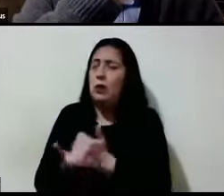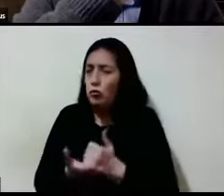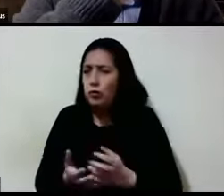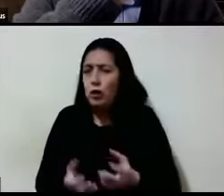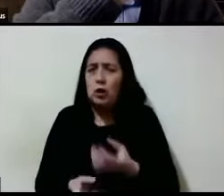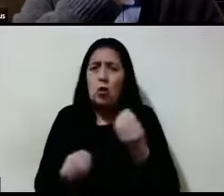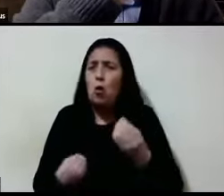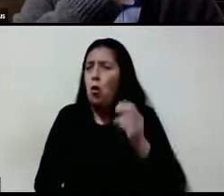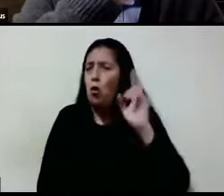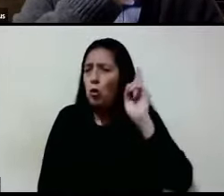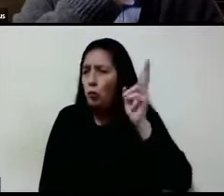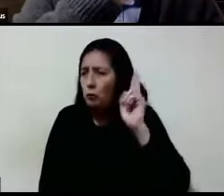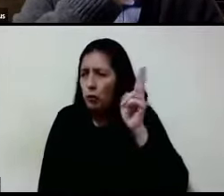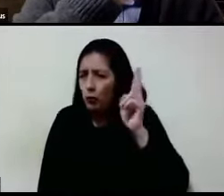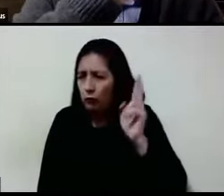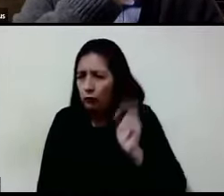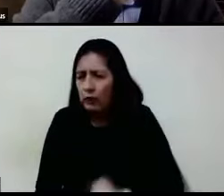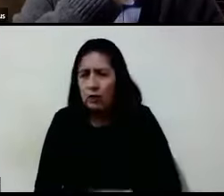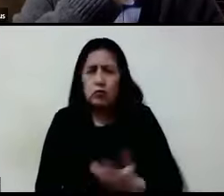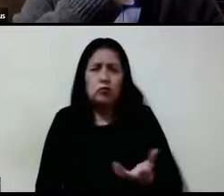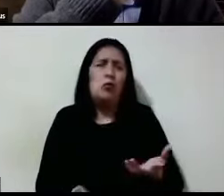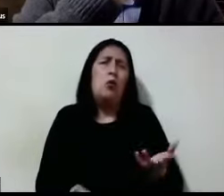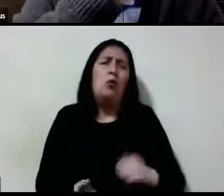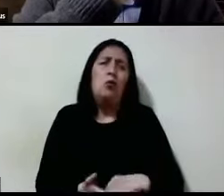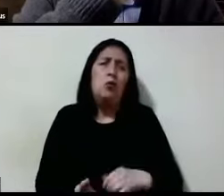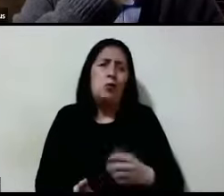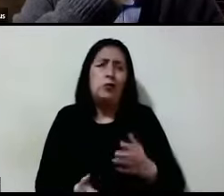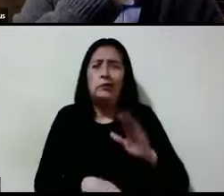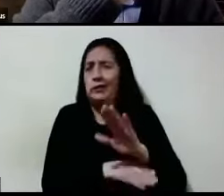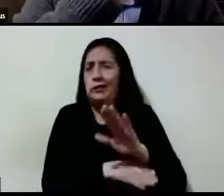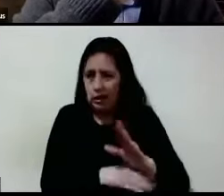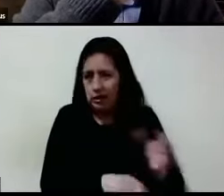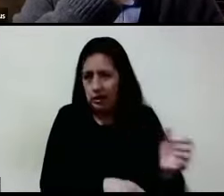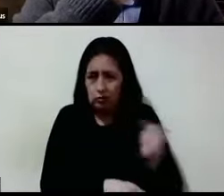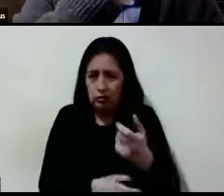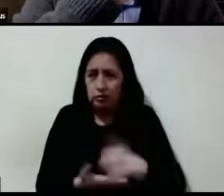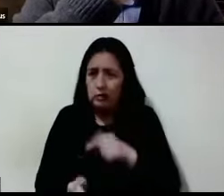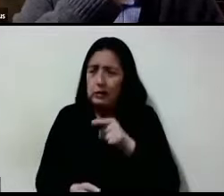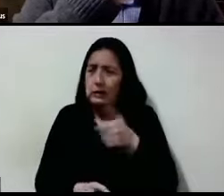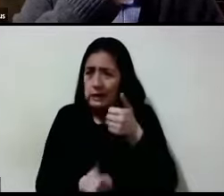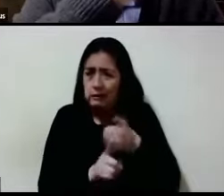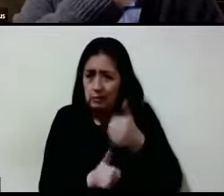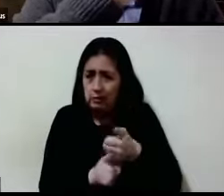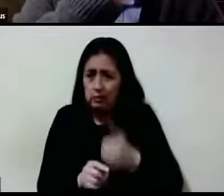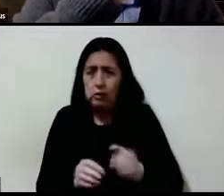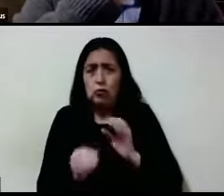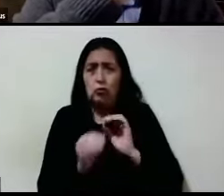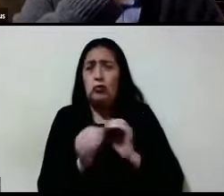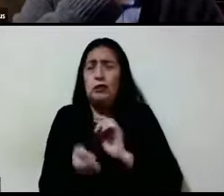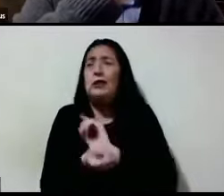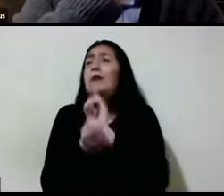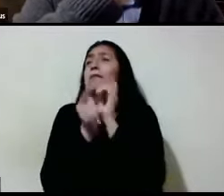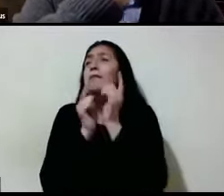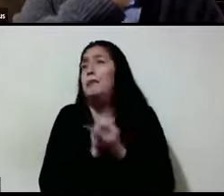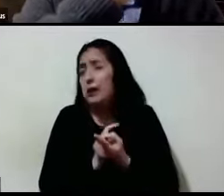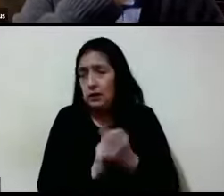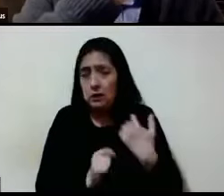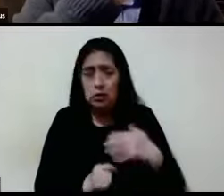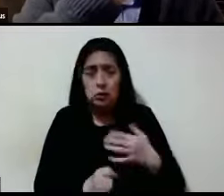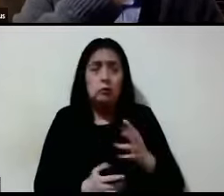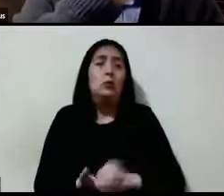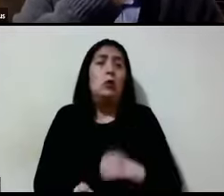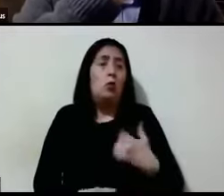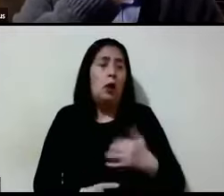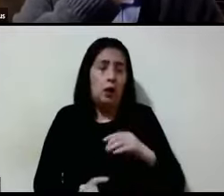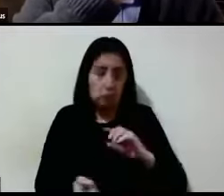los profesores de extracurriculares o que contrataba por ahí, y él ha tenido que resolver, y ha tenido que cambiar y ha dado un giro